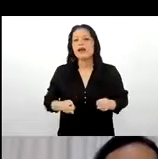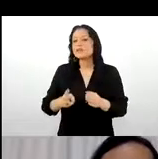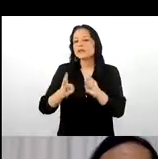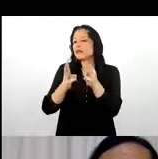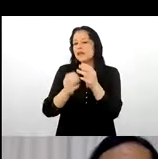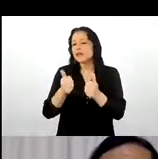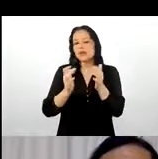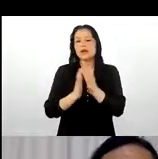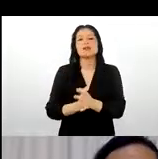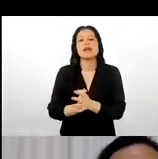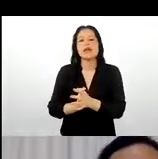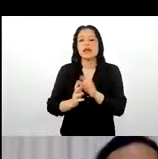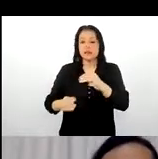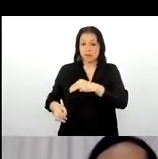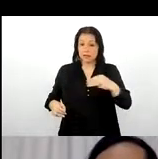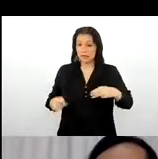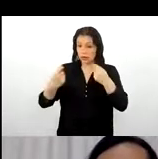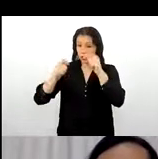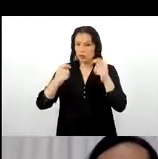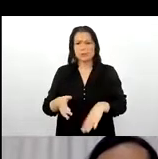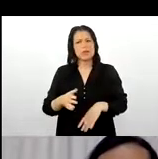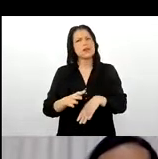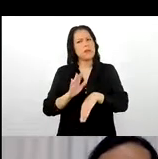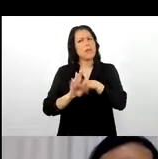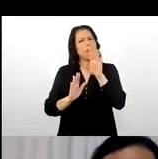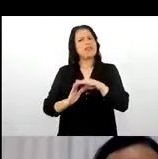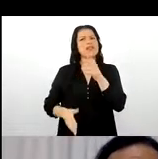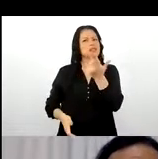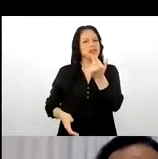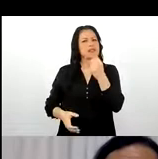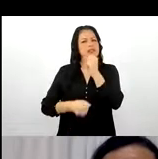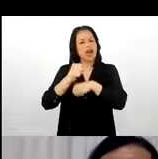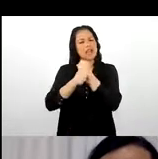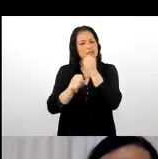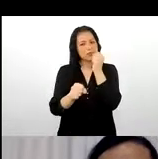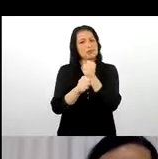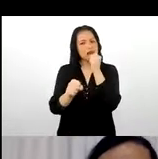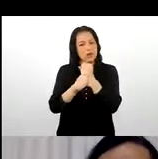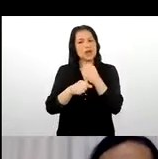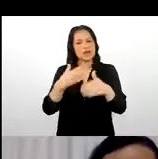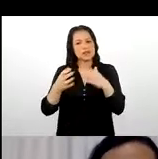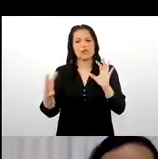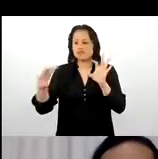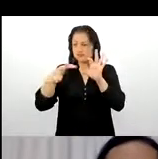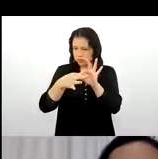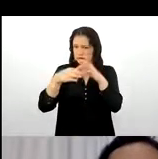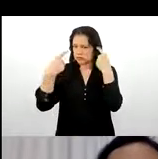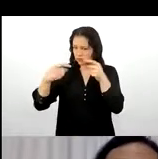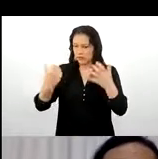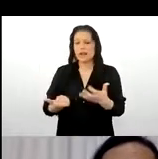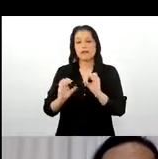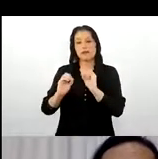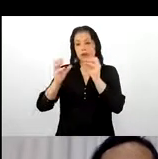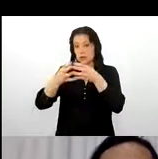comunitario desde el MINCETUR, que tiene ya más de 13 años trabajando de manera articulada con muchos actores del